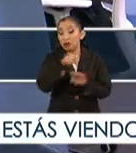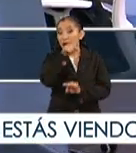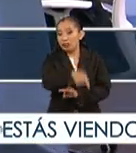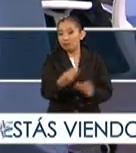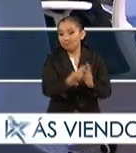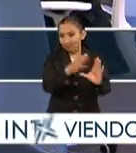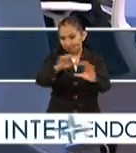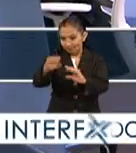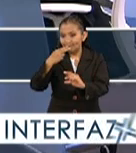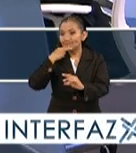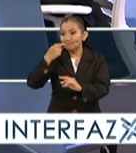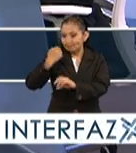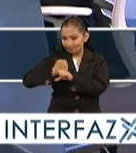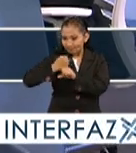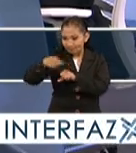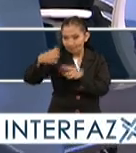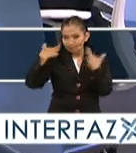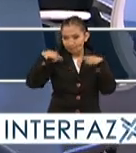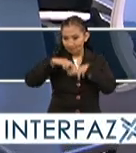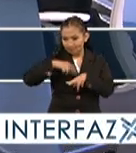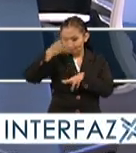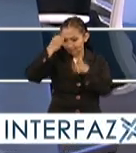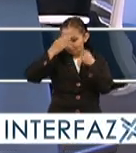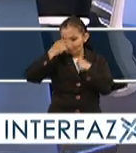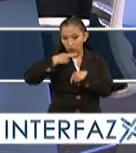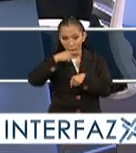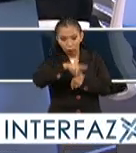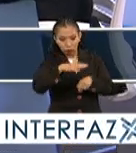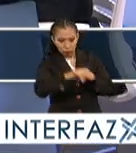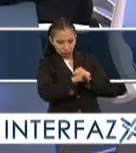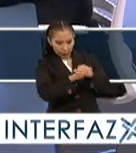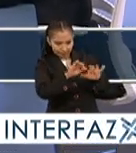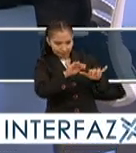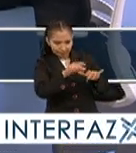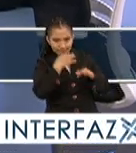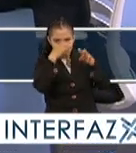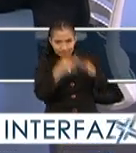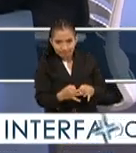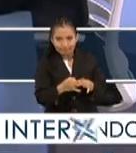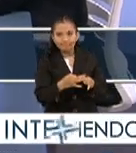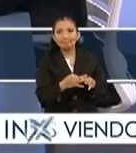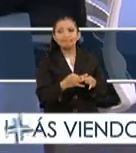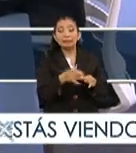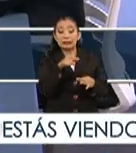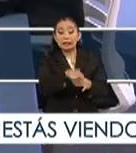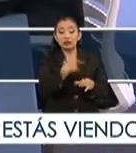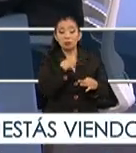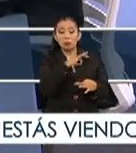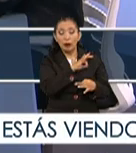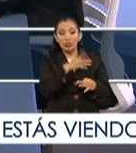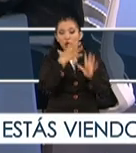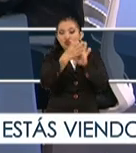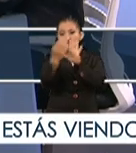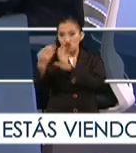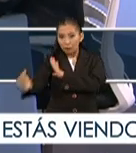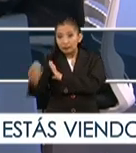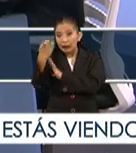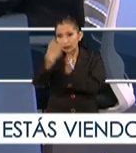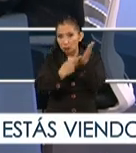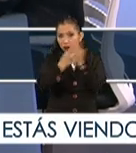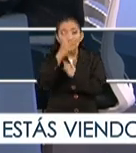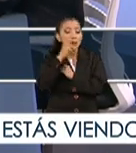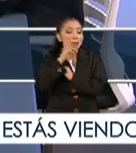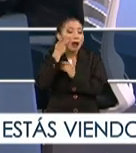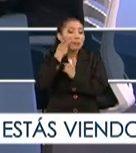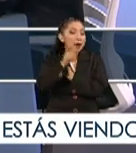es la capacitación, el entrenamiento de los maestros, el uso de la plataforma digital y que esto se pueda replicar. Es un programa